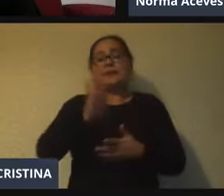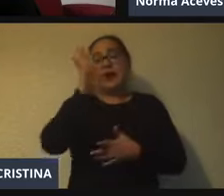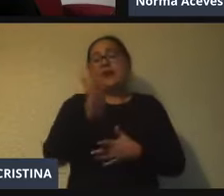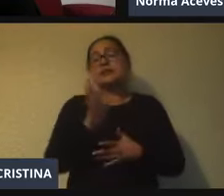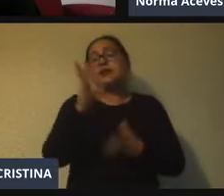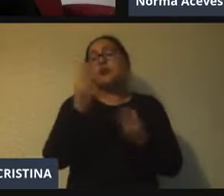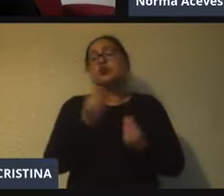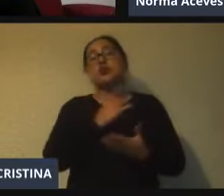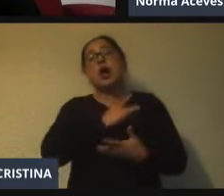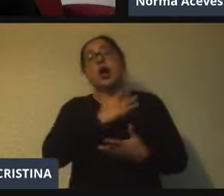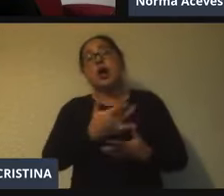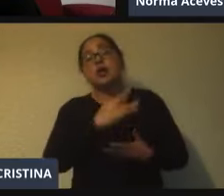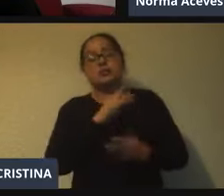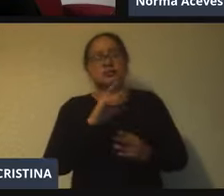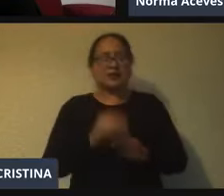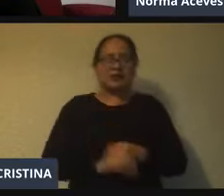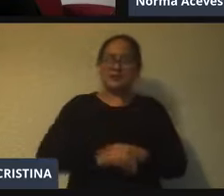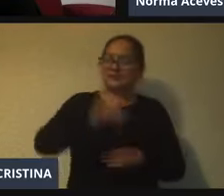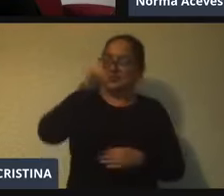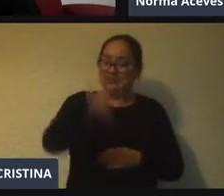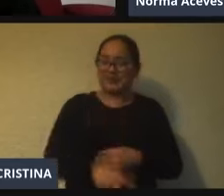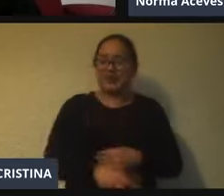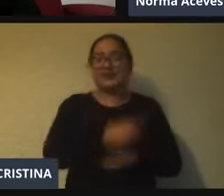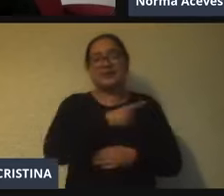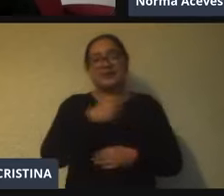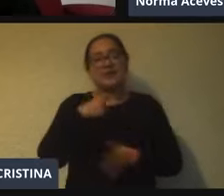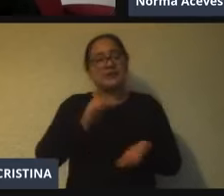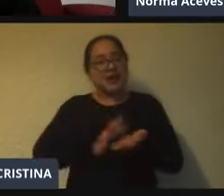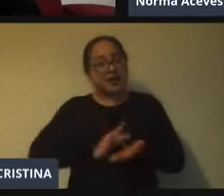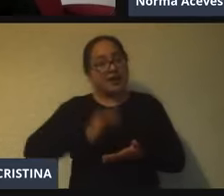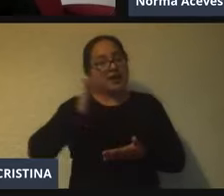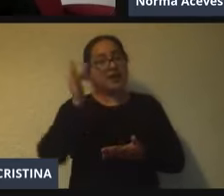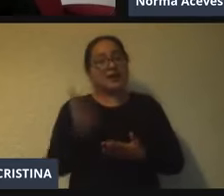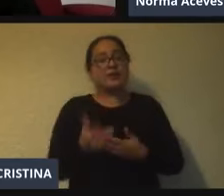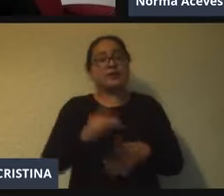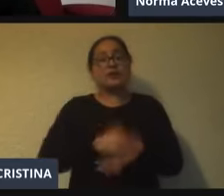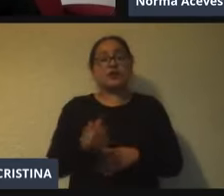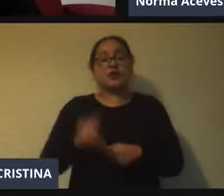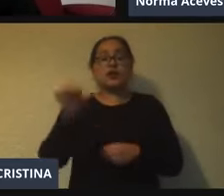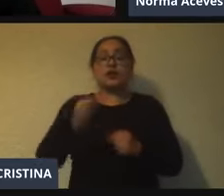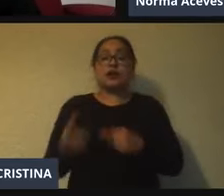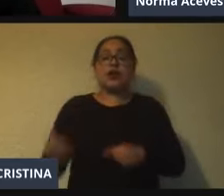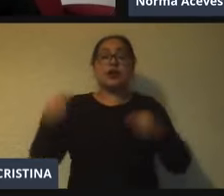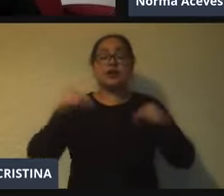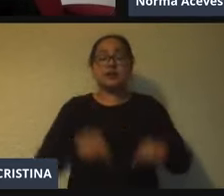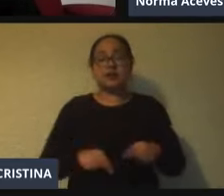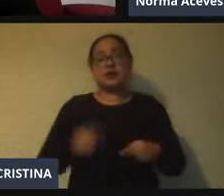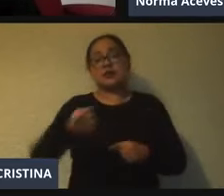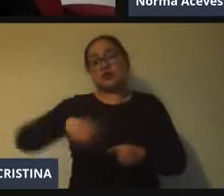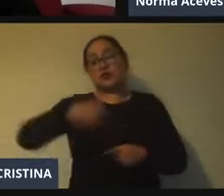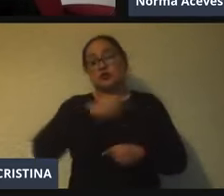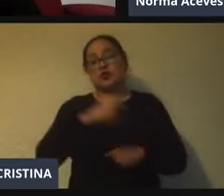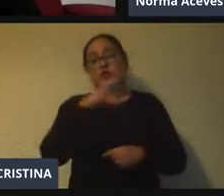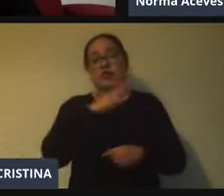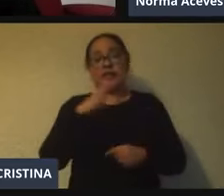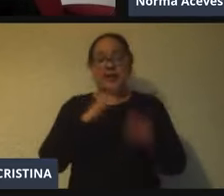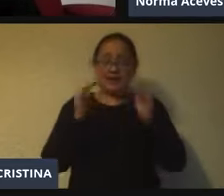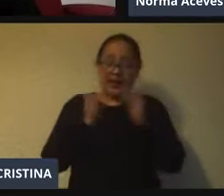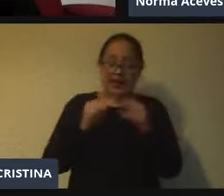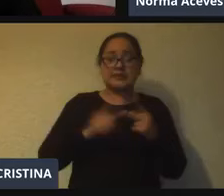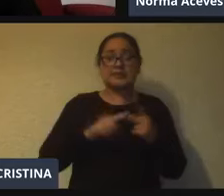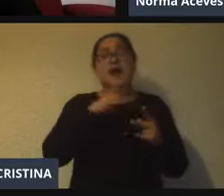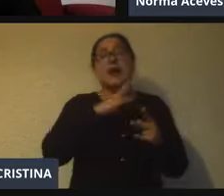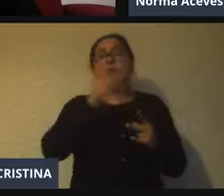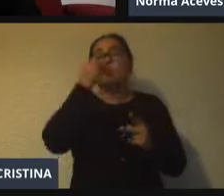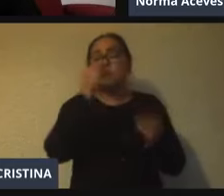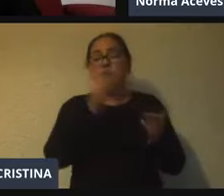pero es cierto. Sí tenemos que agradecer porque estamos hoy aquí, porque tenemos un hogar, porque tenemos comida, porque tenemos